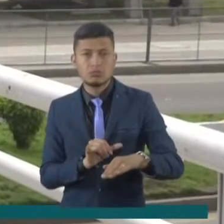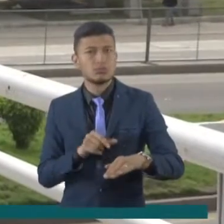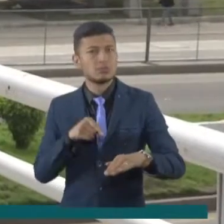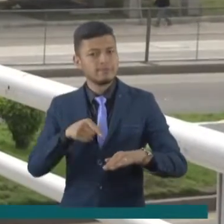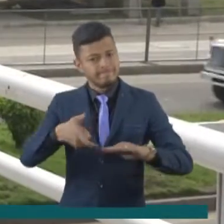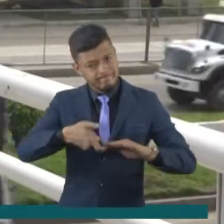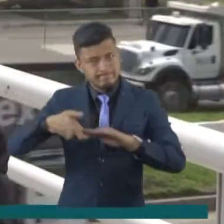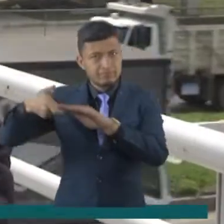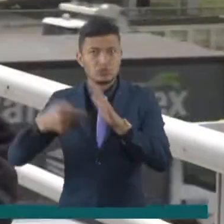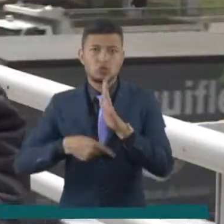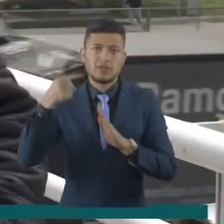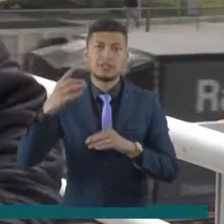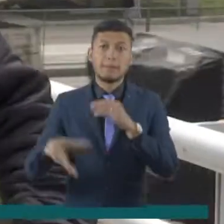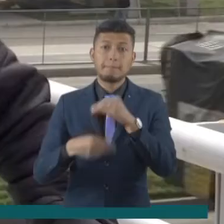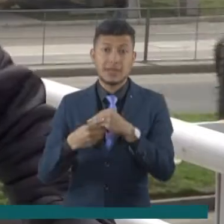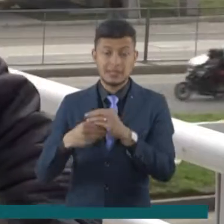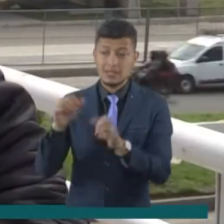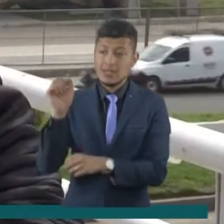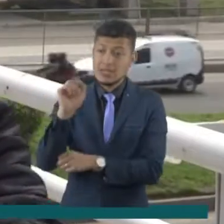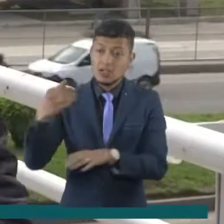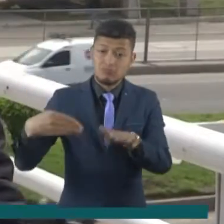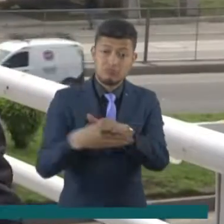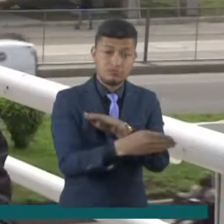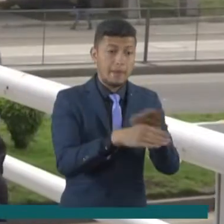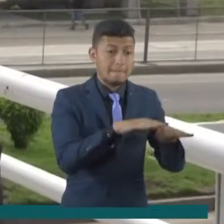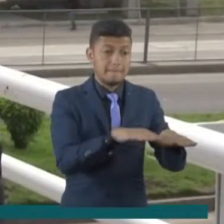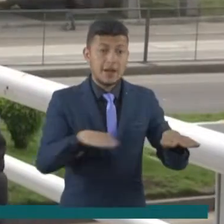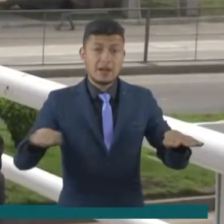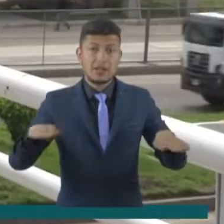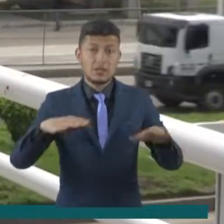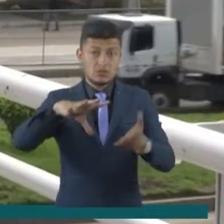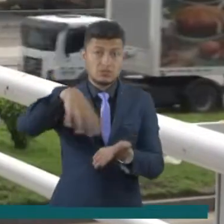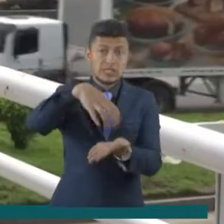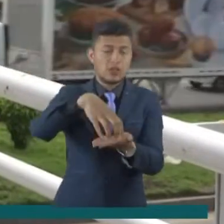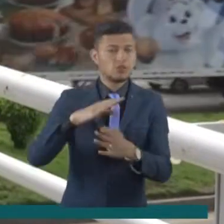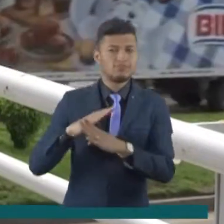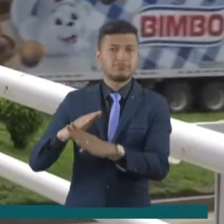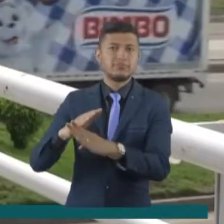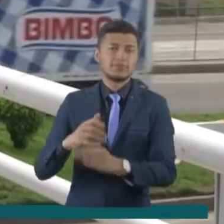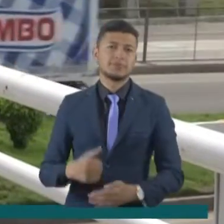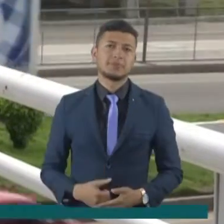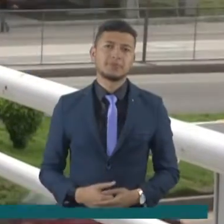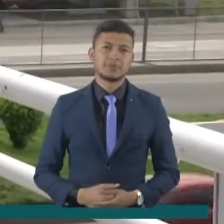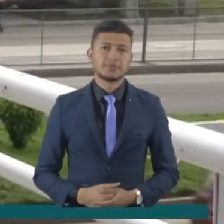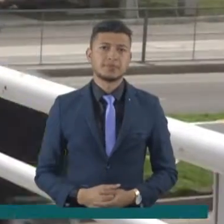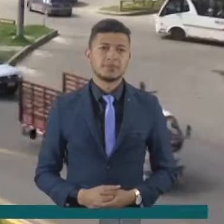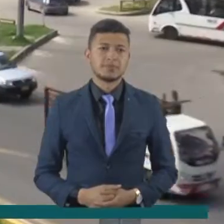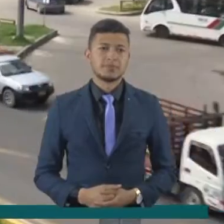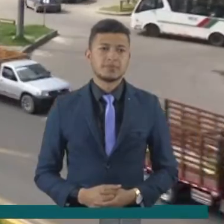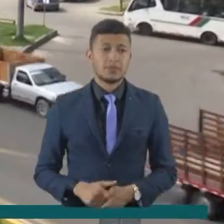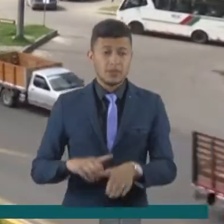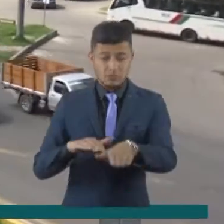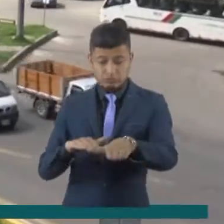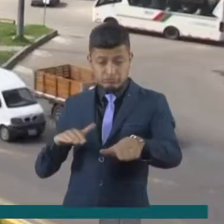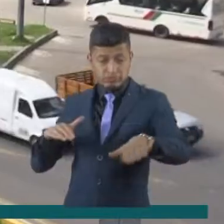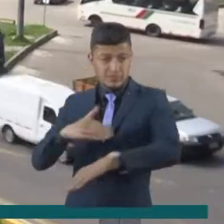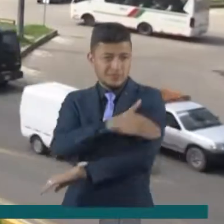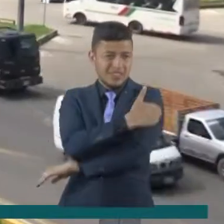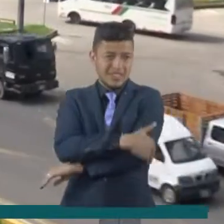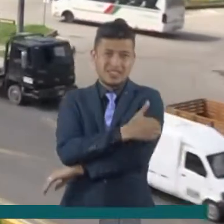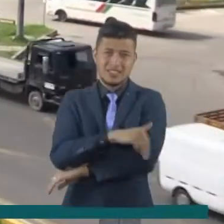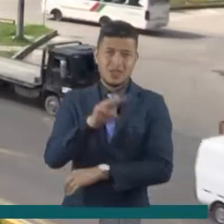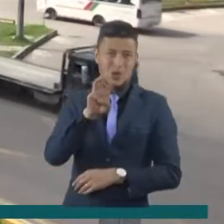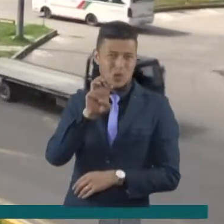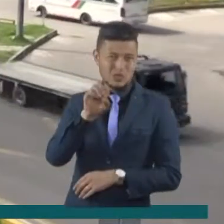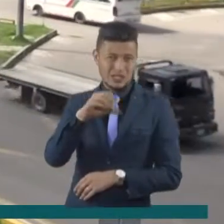no permitir las filas de vehículos que ingresan a los parqueaderos de este centro de eventos. A la habitual congestión